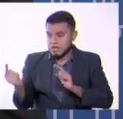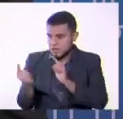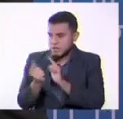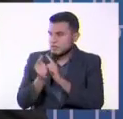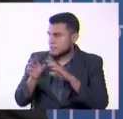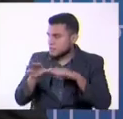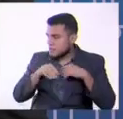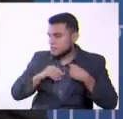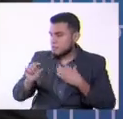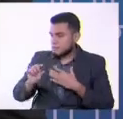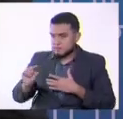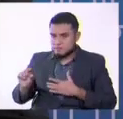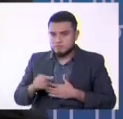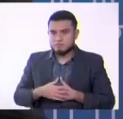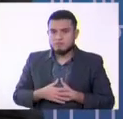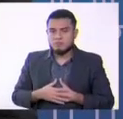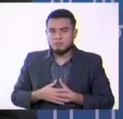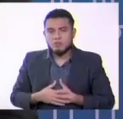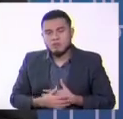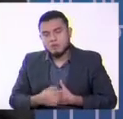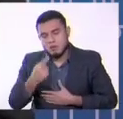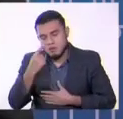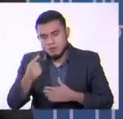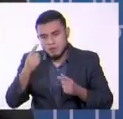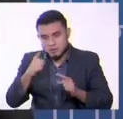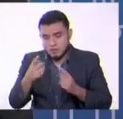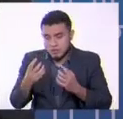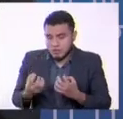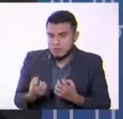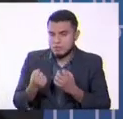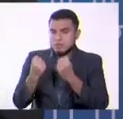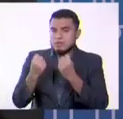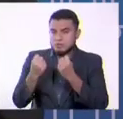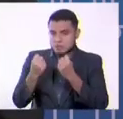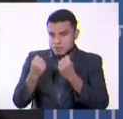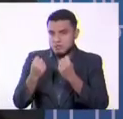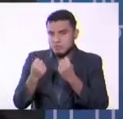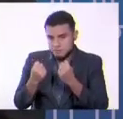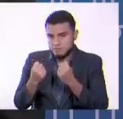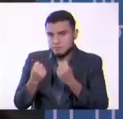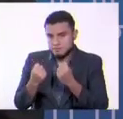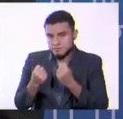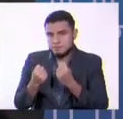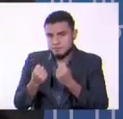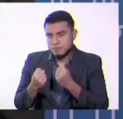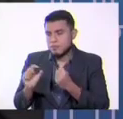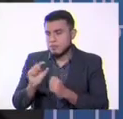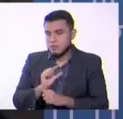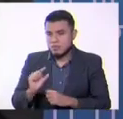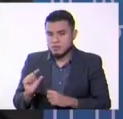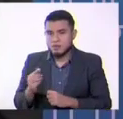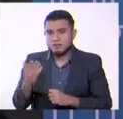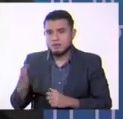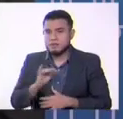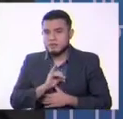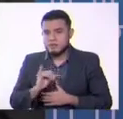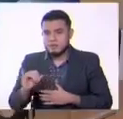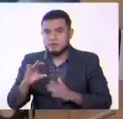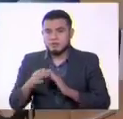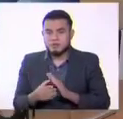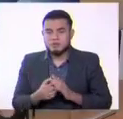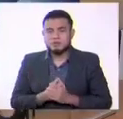como tal. Que hemos visto entonces que rescatan ese elemento y ese nombre que les da identidad.